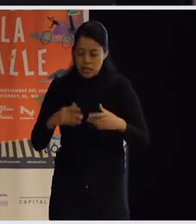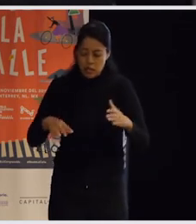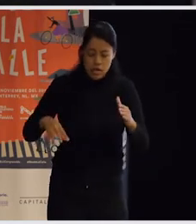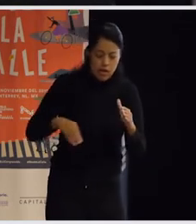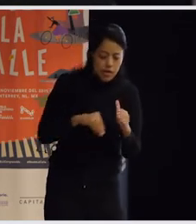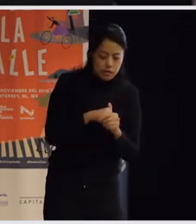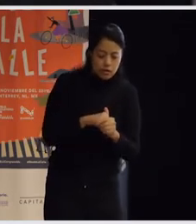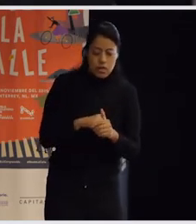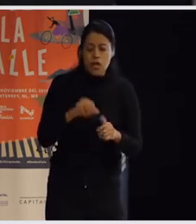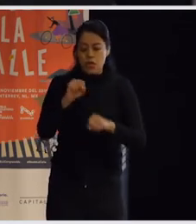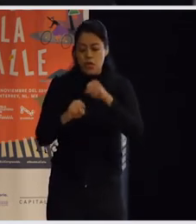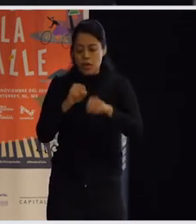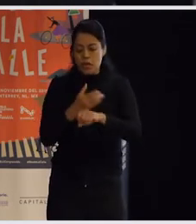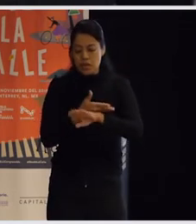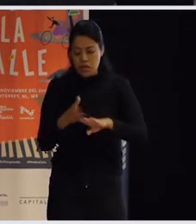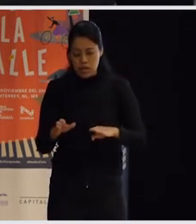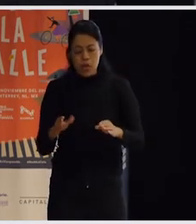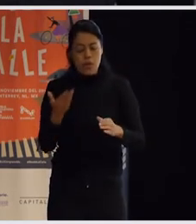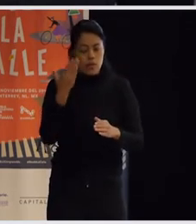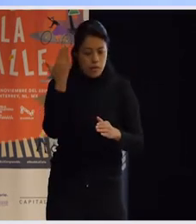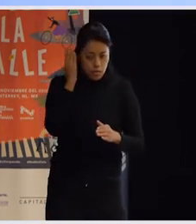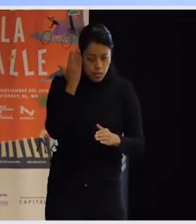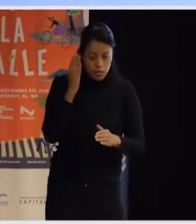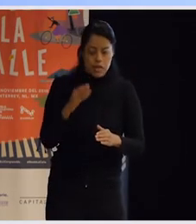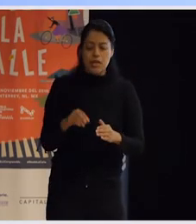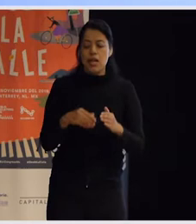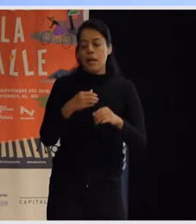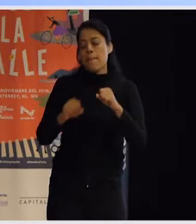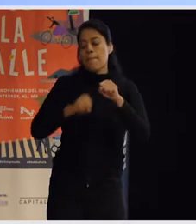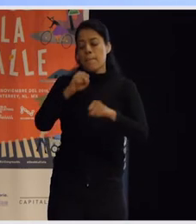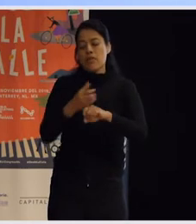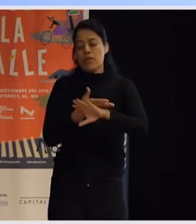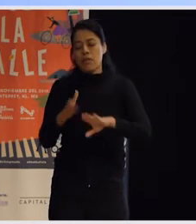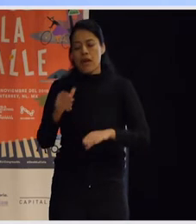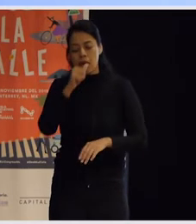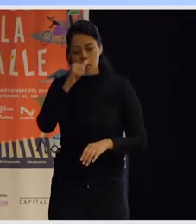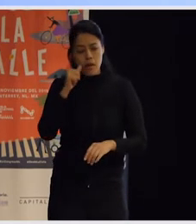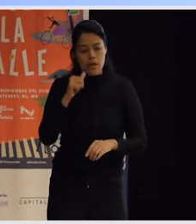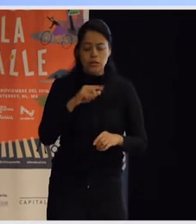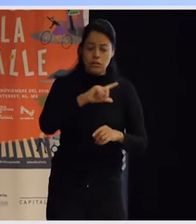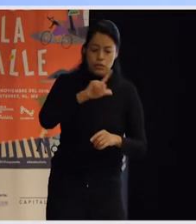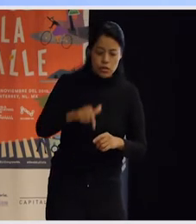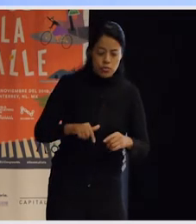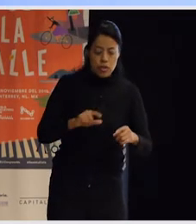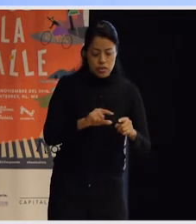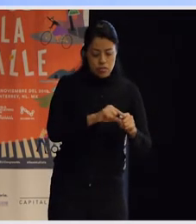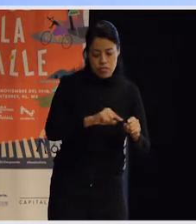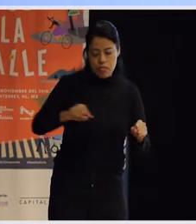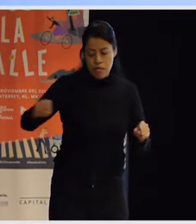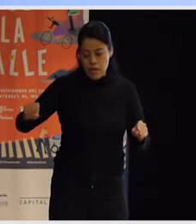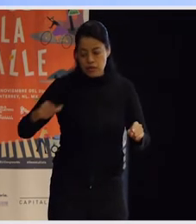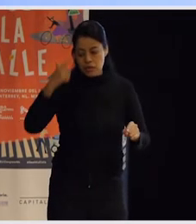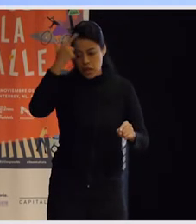tenemos una página la pueden seguir que es vice blanca juárez después empezamos a hacer puestos binacionales nocturnos entre juárez y el paso romper ese paradigma